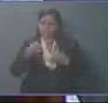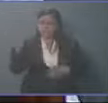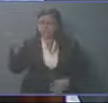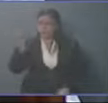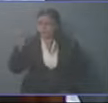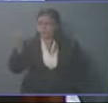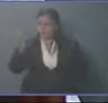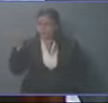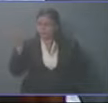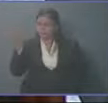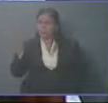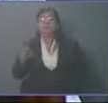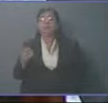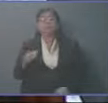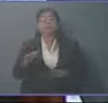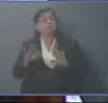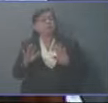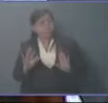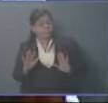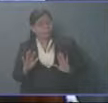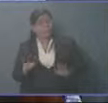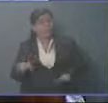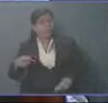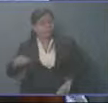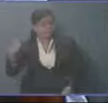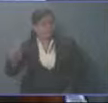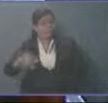emergencia, siempre que sea necesario.